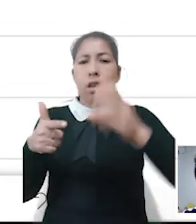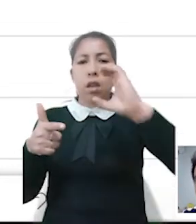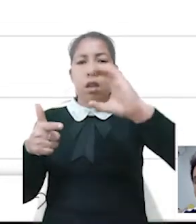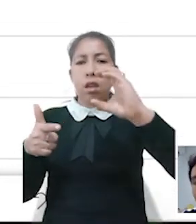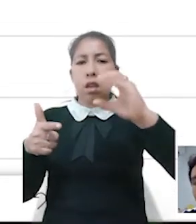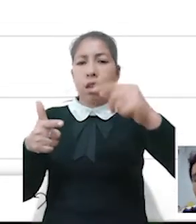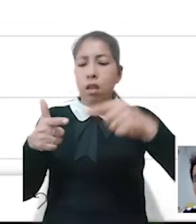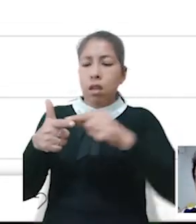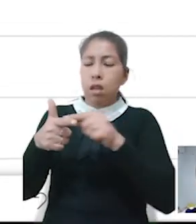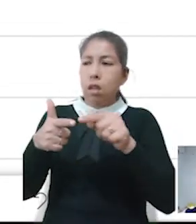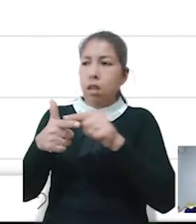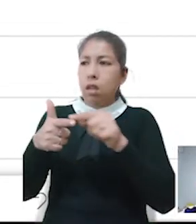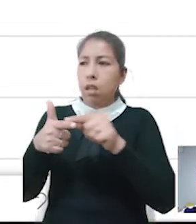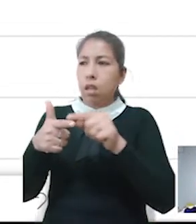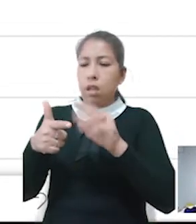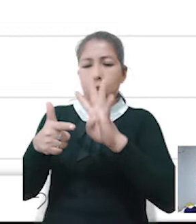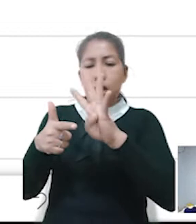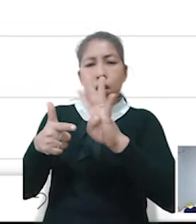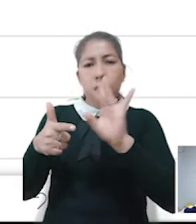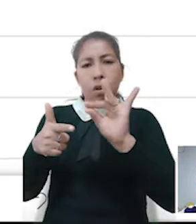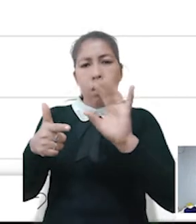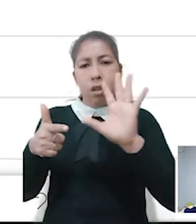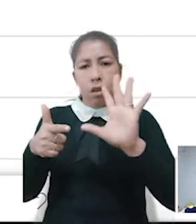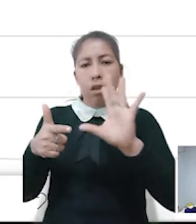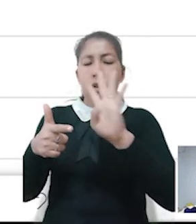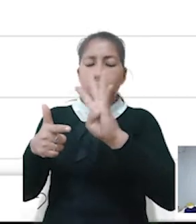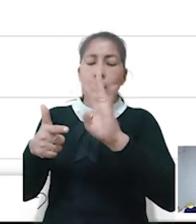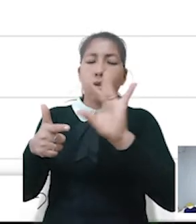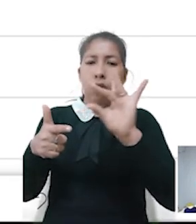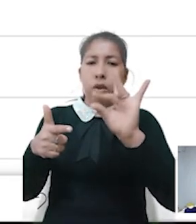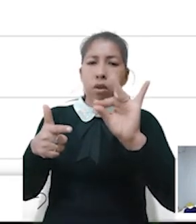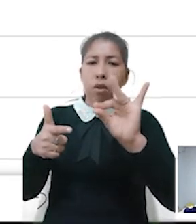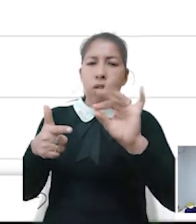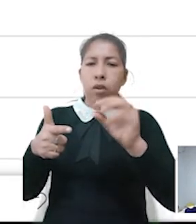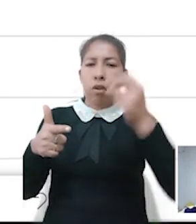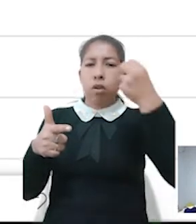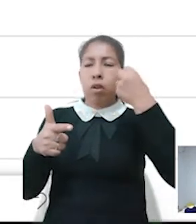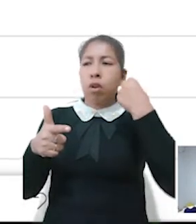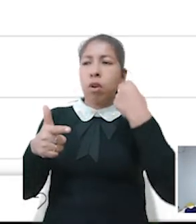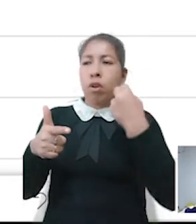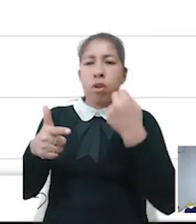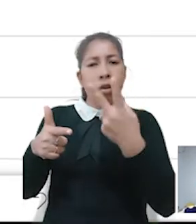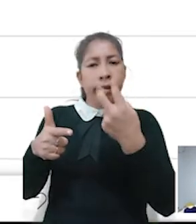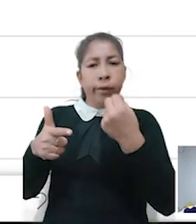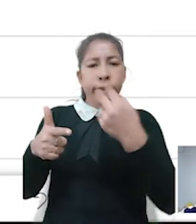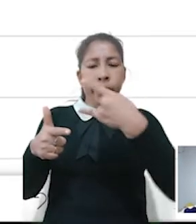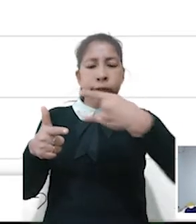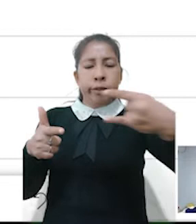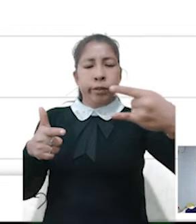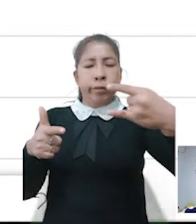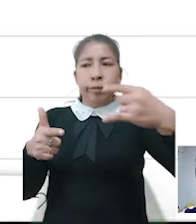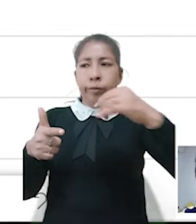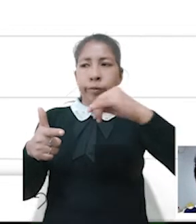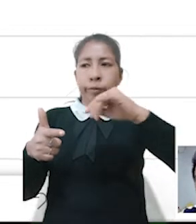sino del ángulo agudo, en este caso 48 grados 12 minutos, igual